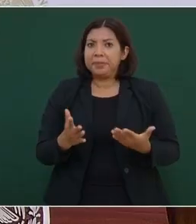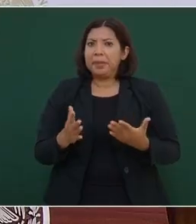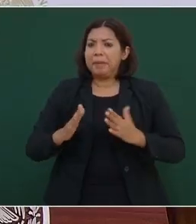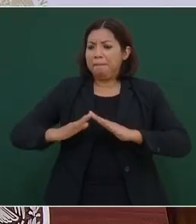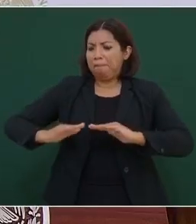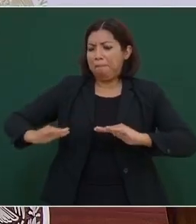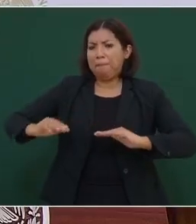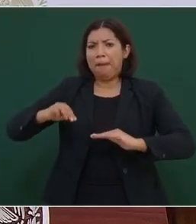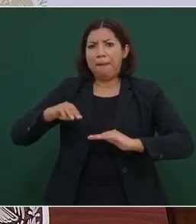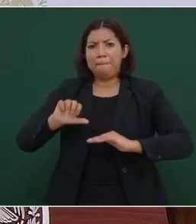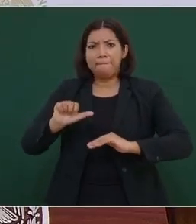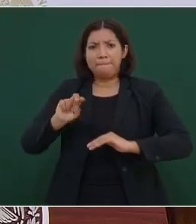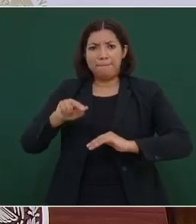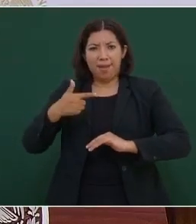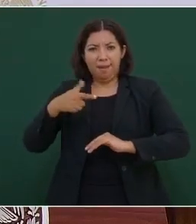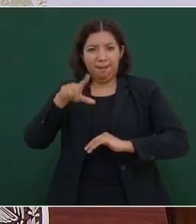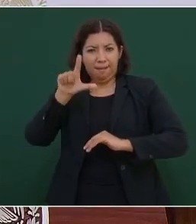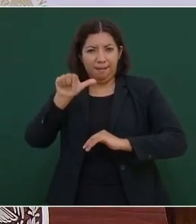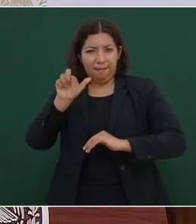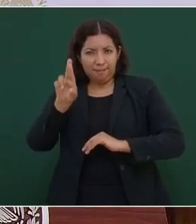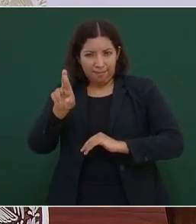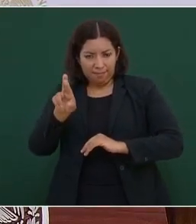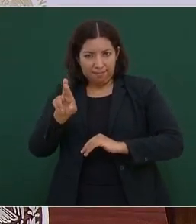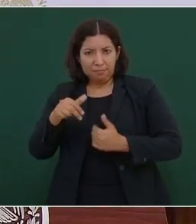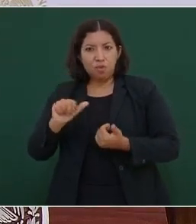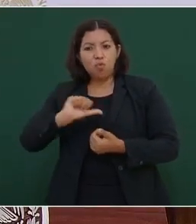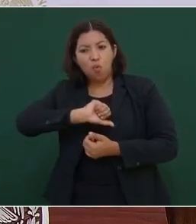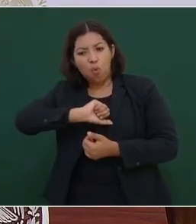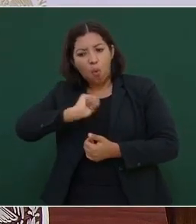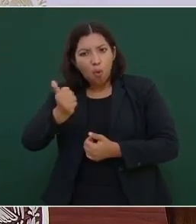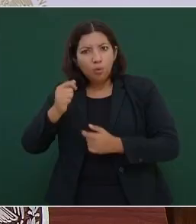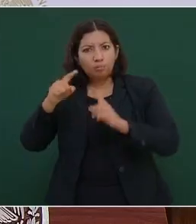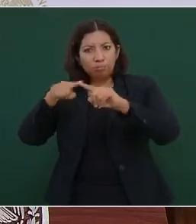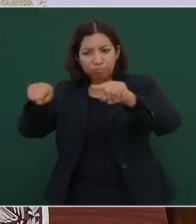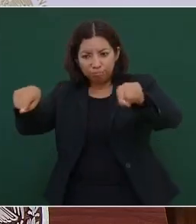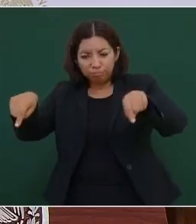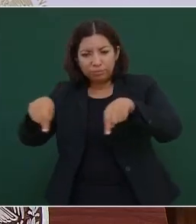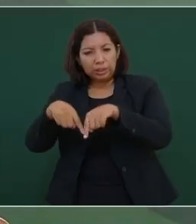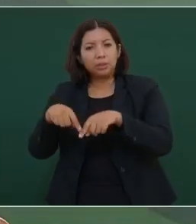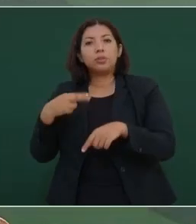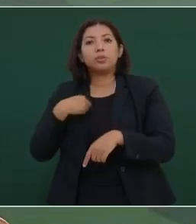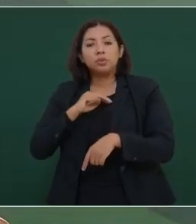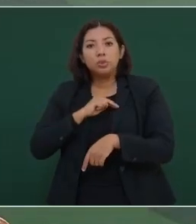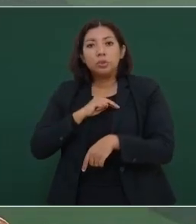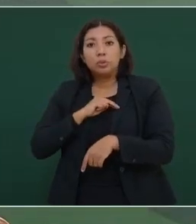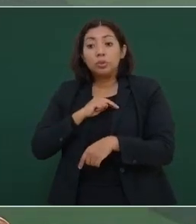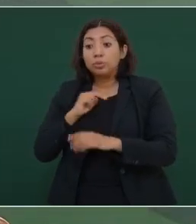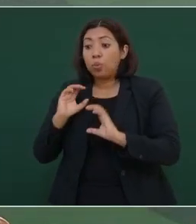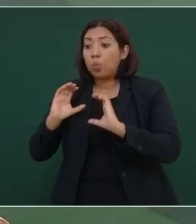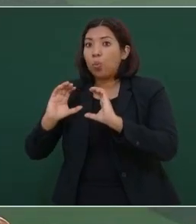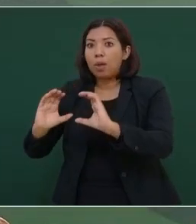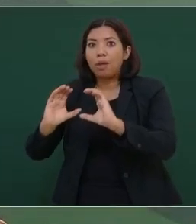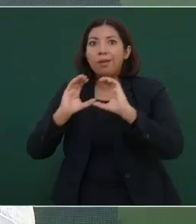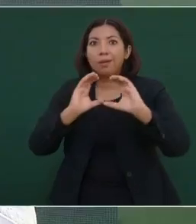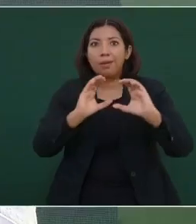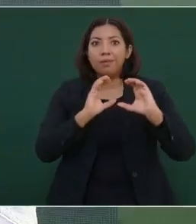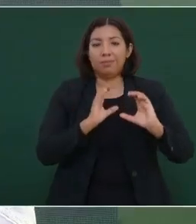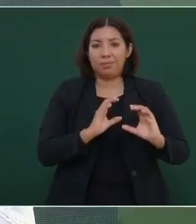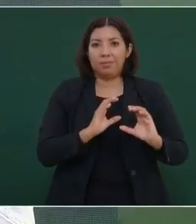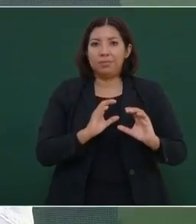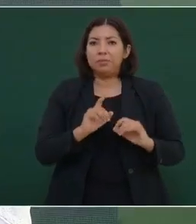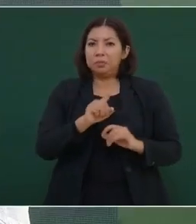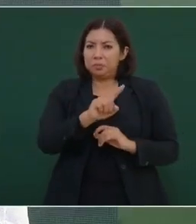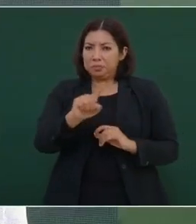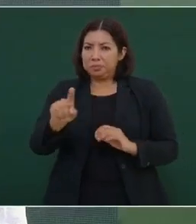miles de hectáreas en Quintana Roo que estamos rescatando. nada más para que tengan una